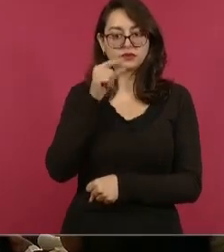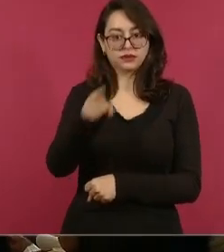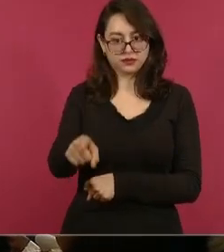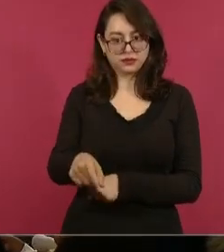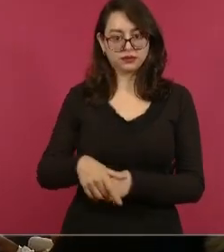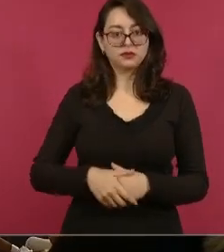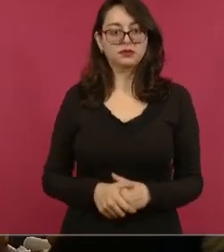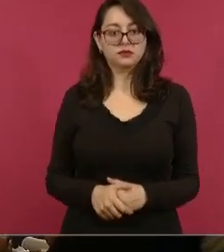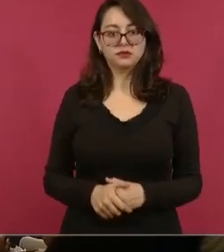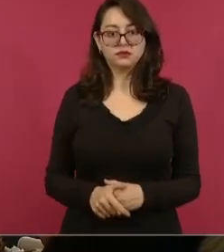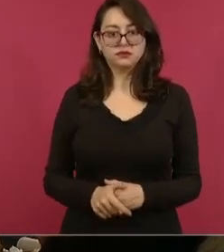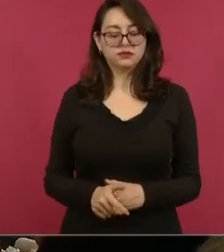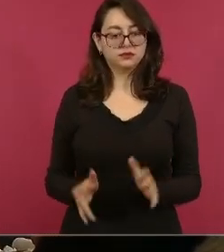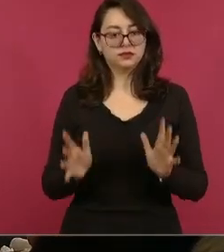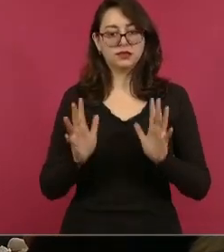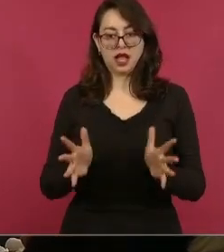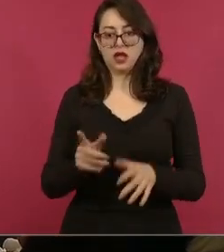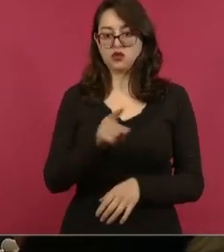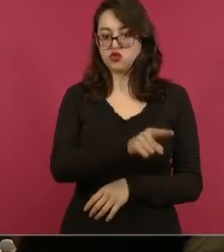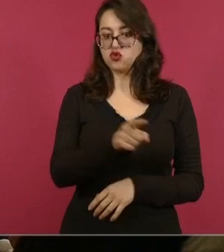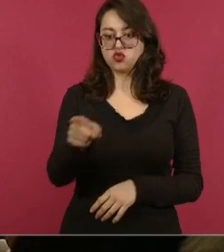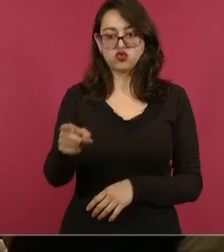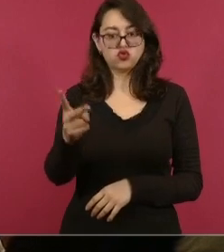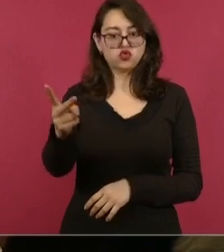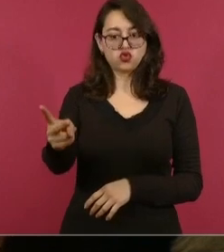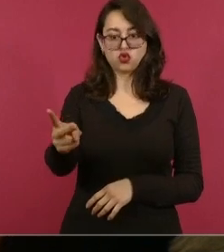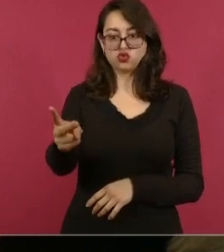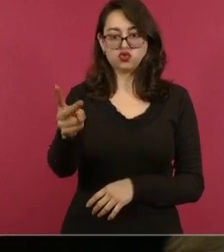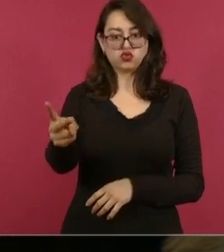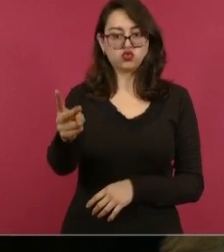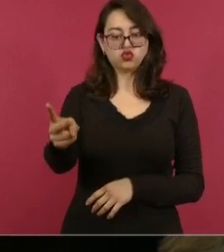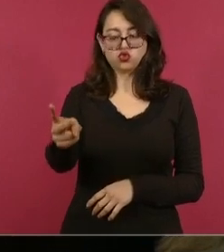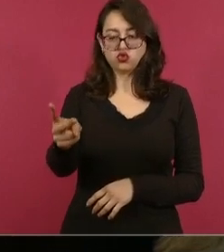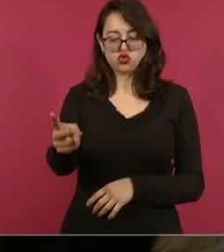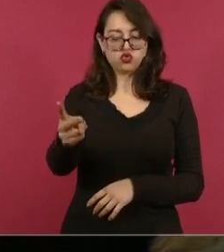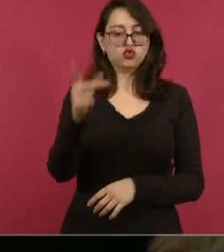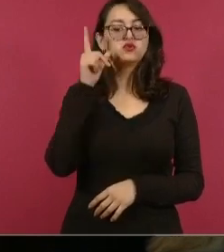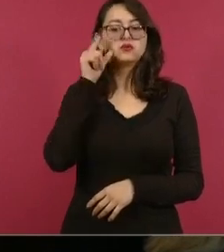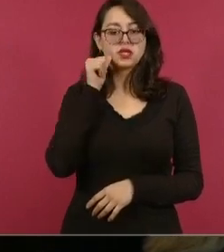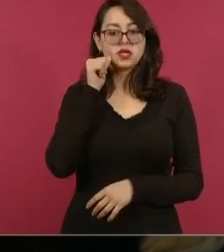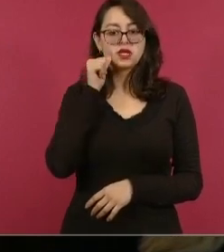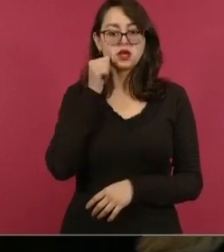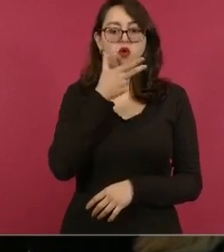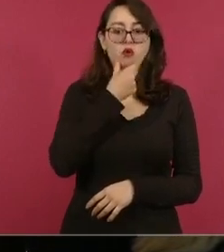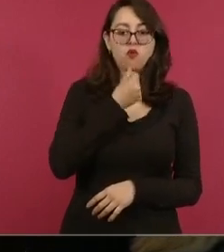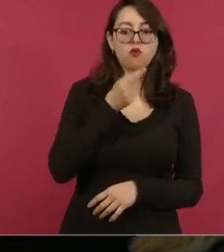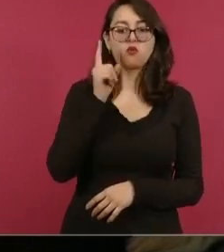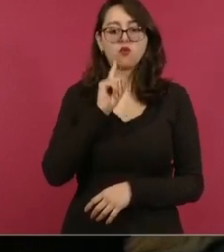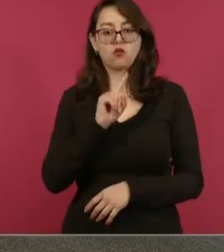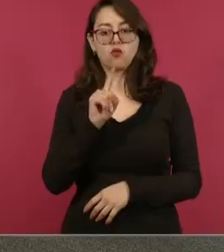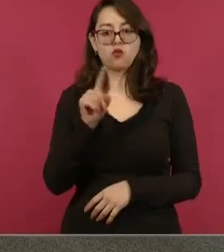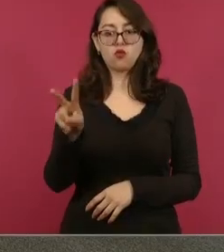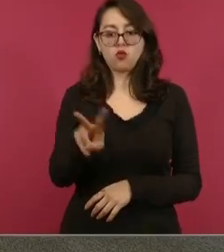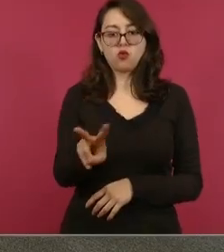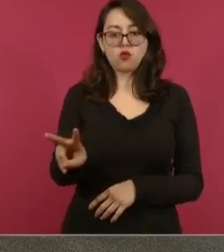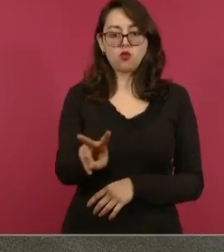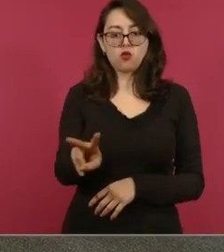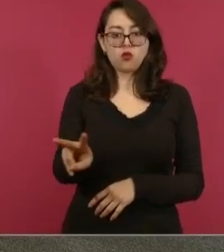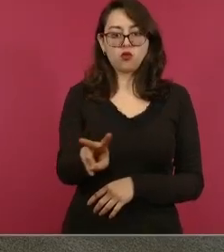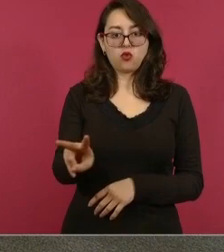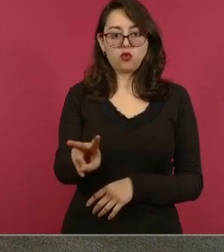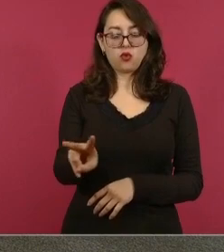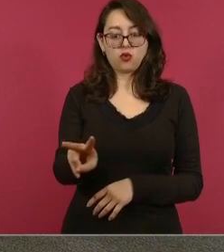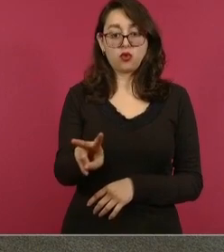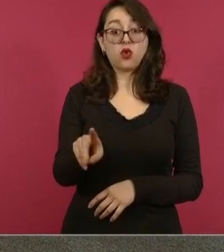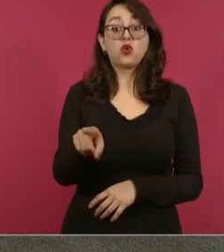Sí, ya. Dos. Dos. Hombre, mujer, te tengo pendiente a